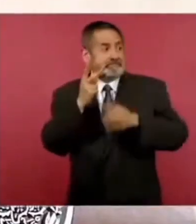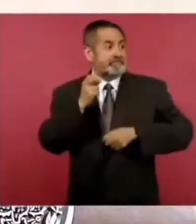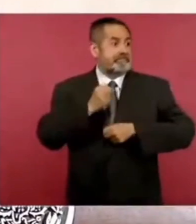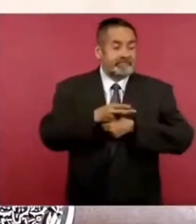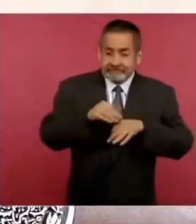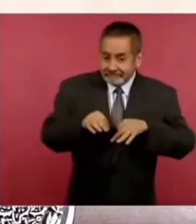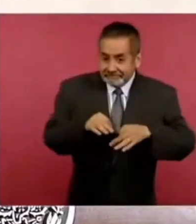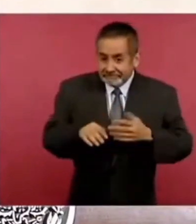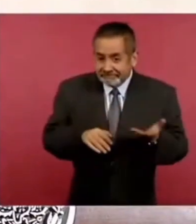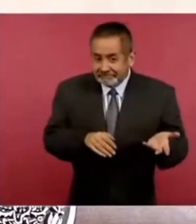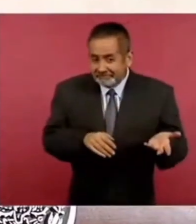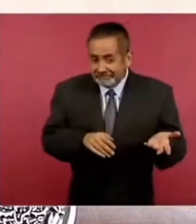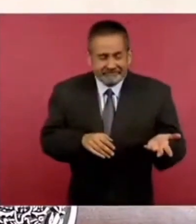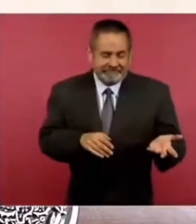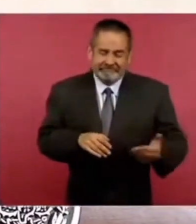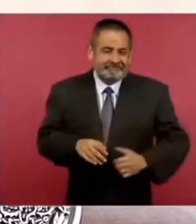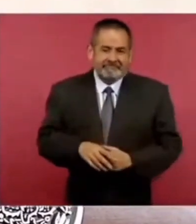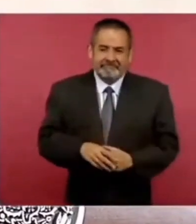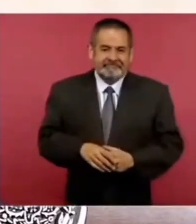para